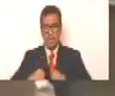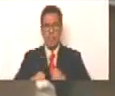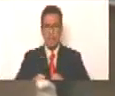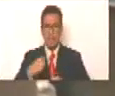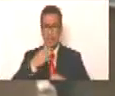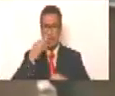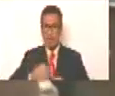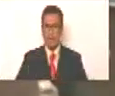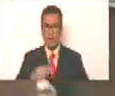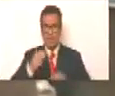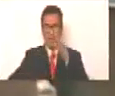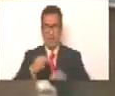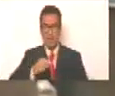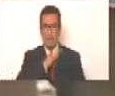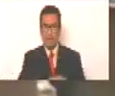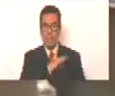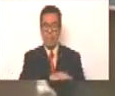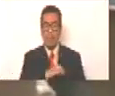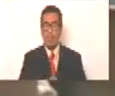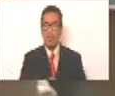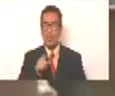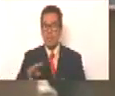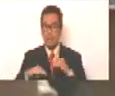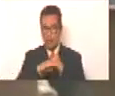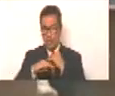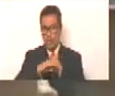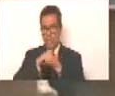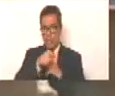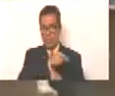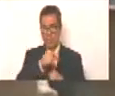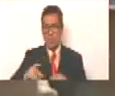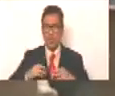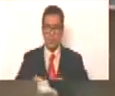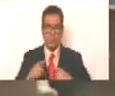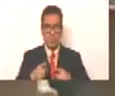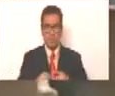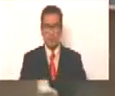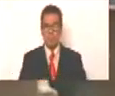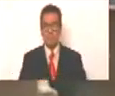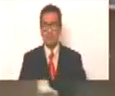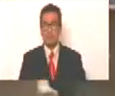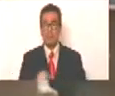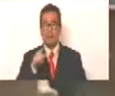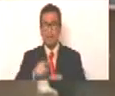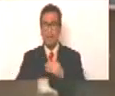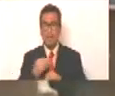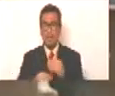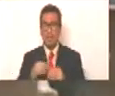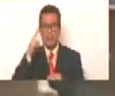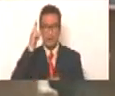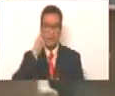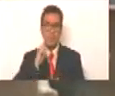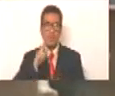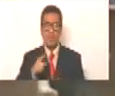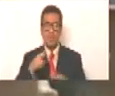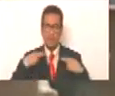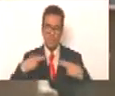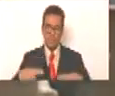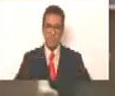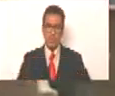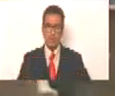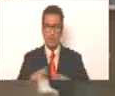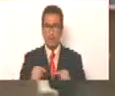justicia social en igualdad de condiciones y oportunidades, bajo los principios bolivarianos, humanistas, de